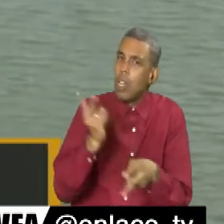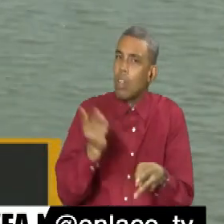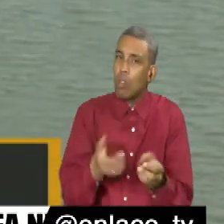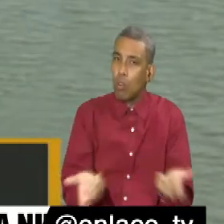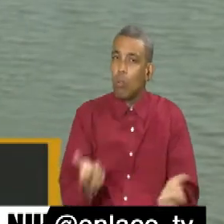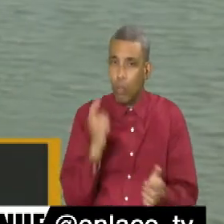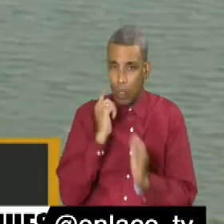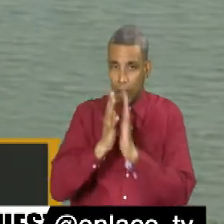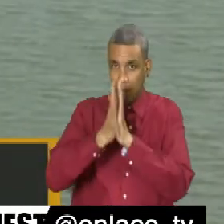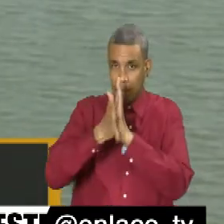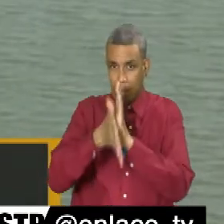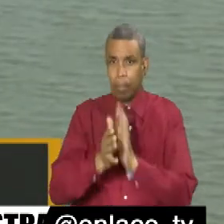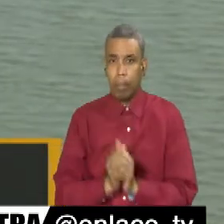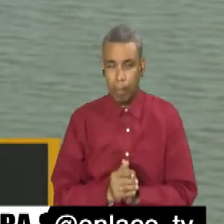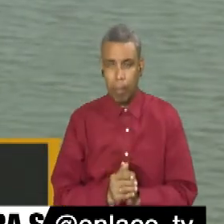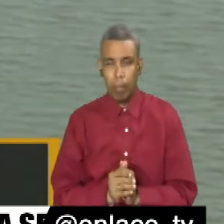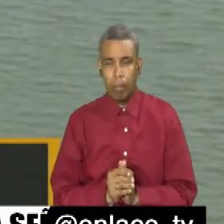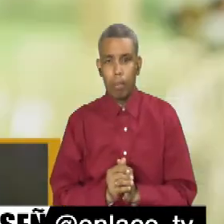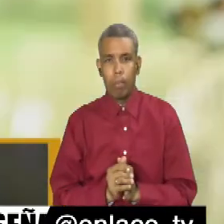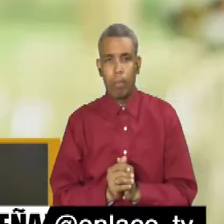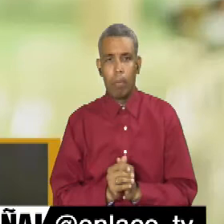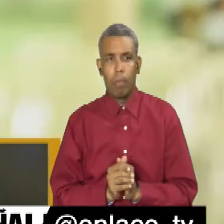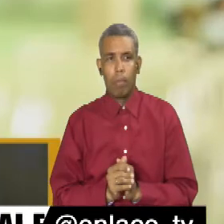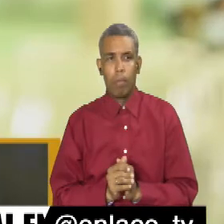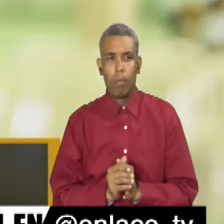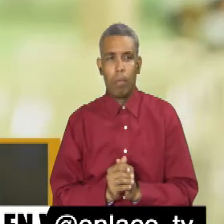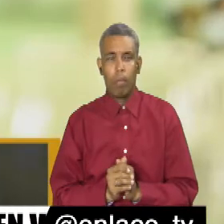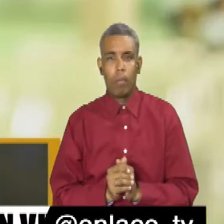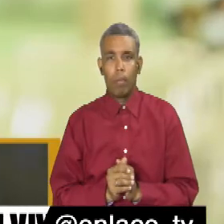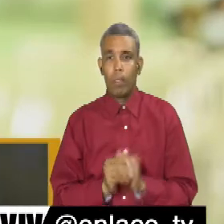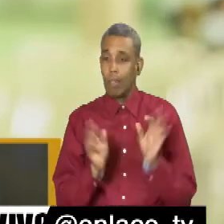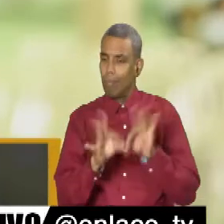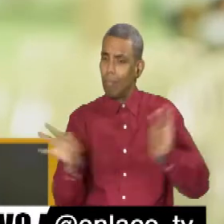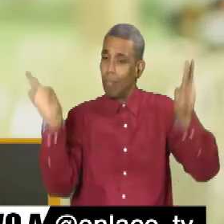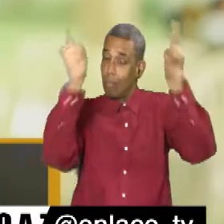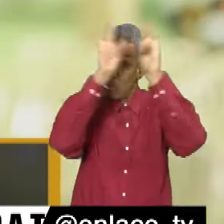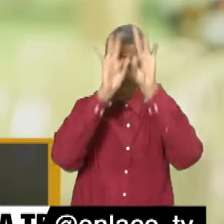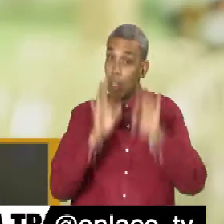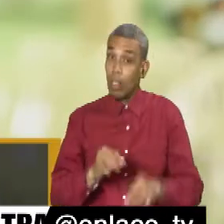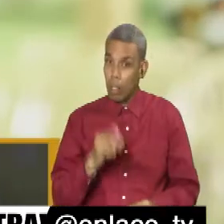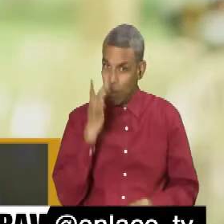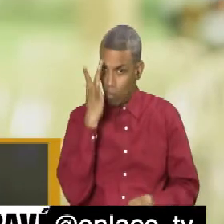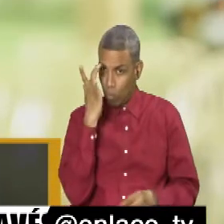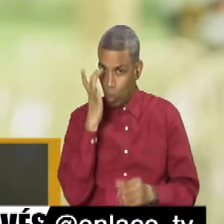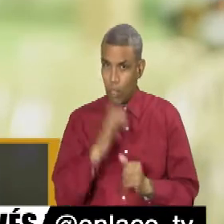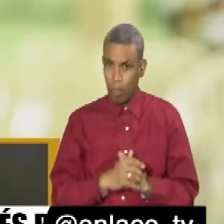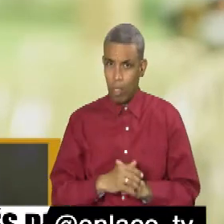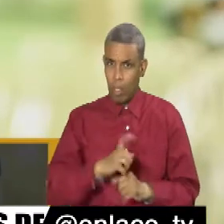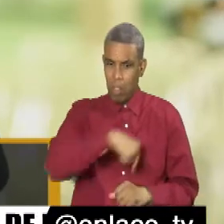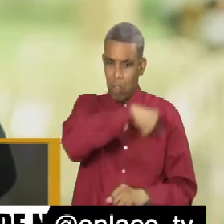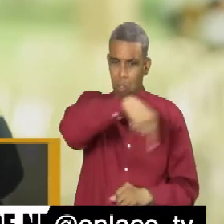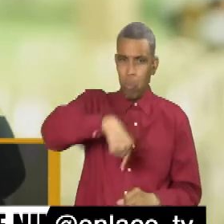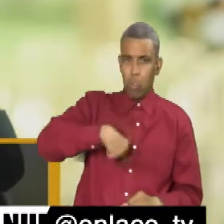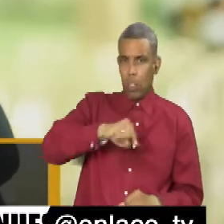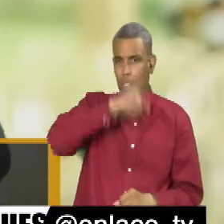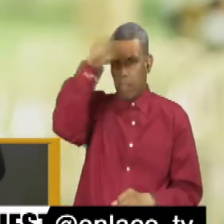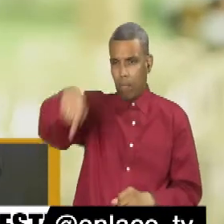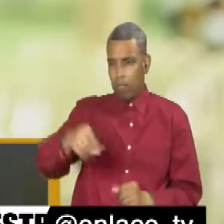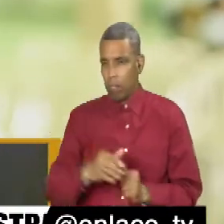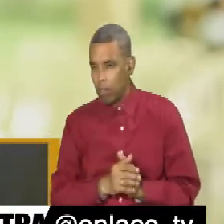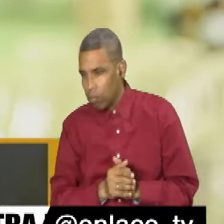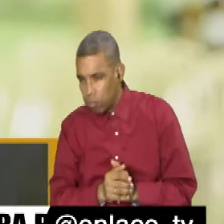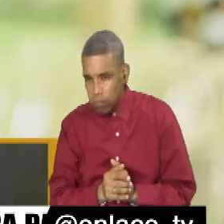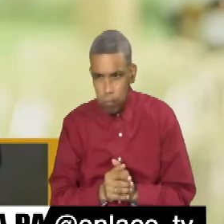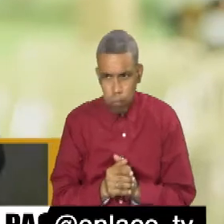representar ante el uso inadecuado de este espejo de agua. ¿Por qué es importante esto? Hemos verificado en visitas al territorio de la presencia de cerca de